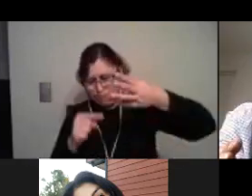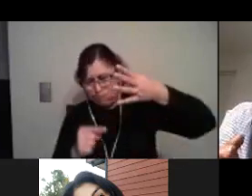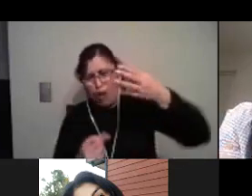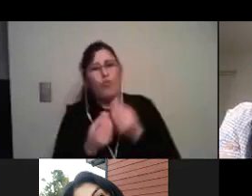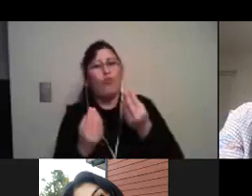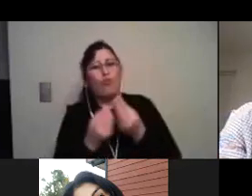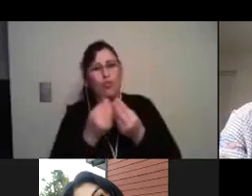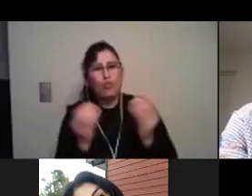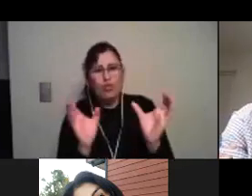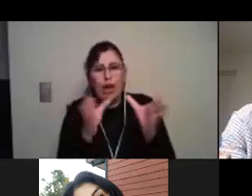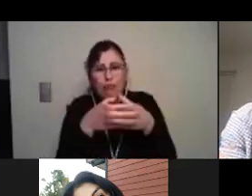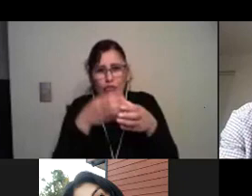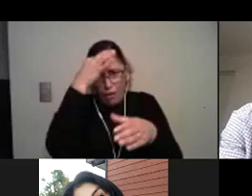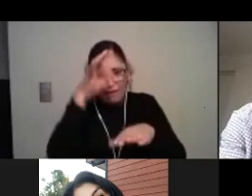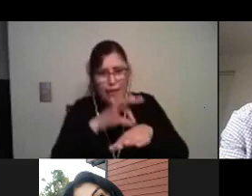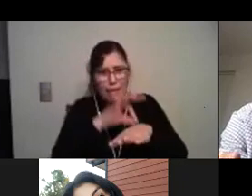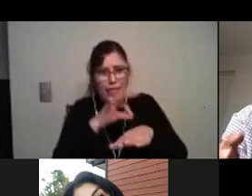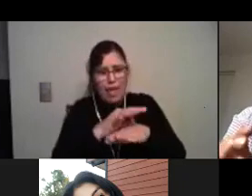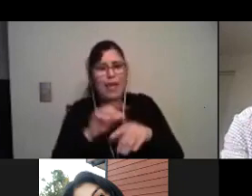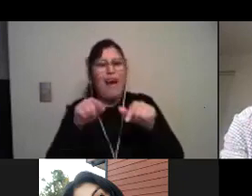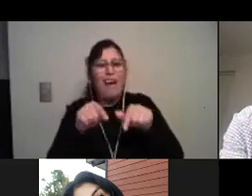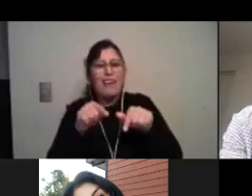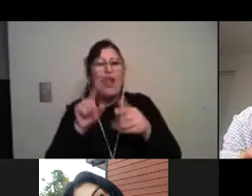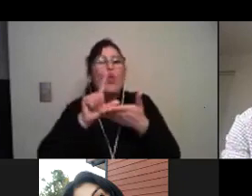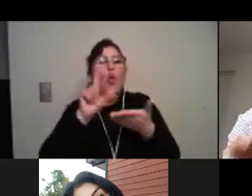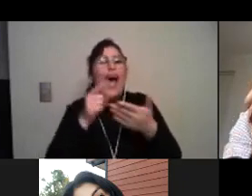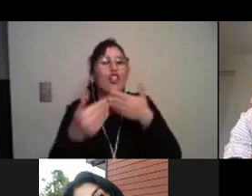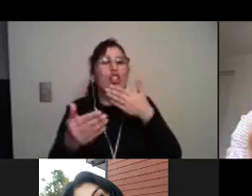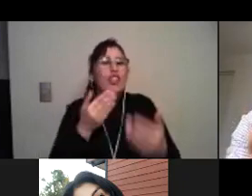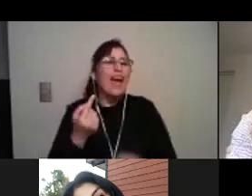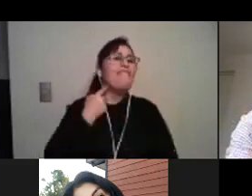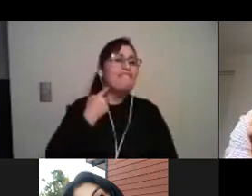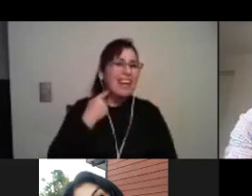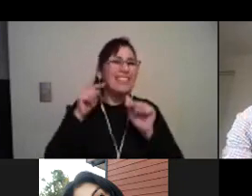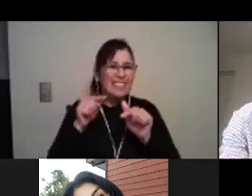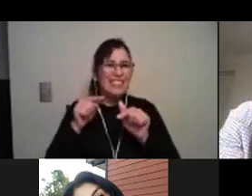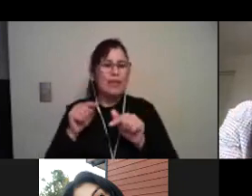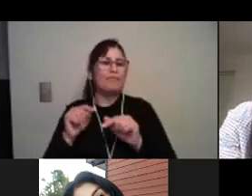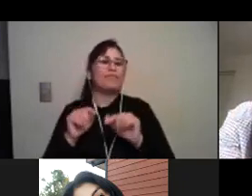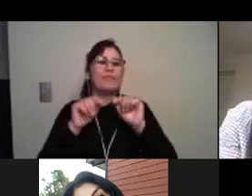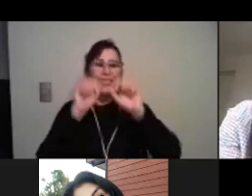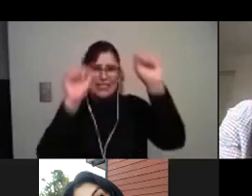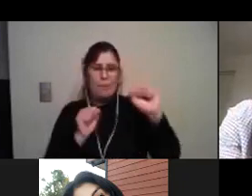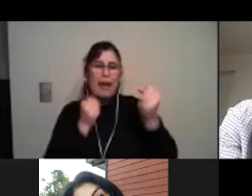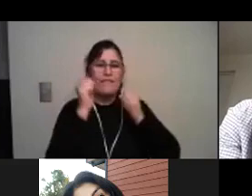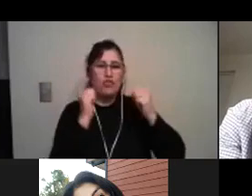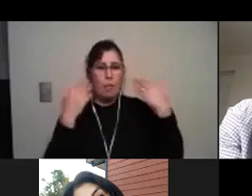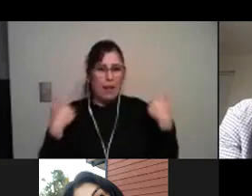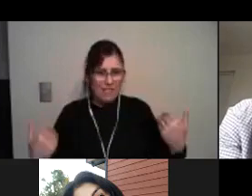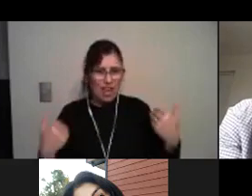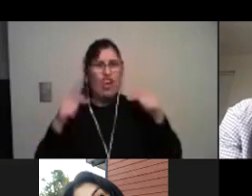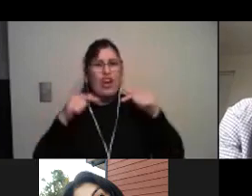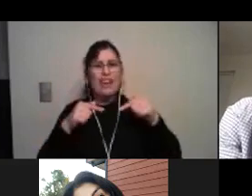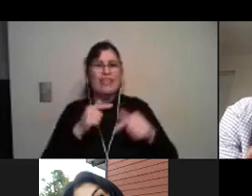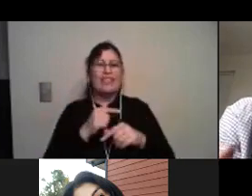de agrupar anatómicamente las patologías que afectan al sistema nervioso periférico. Ah, ya, ok. Eso era mi